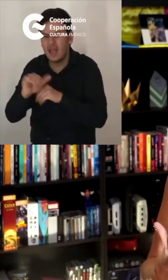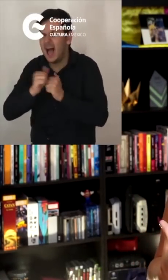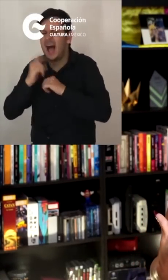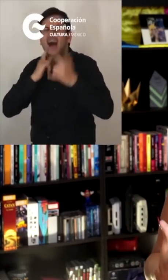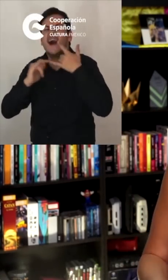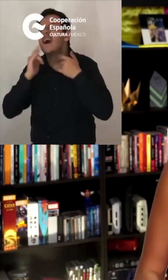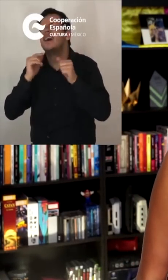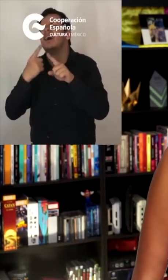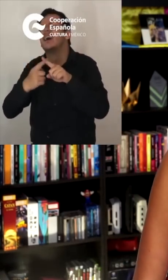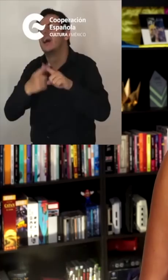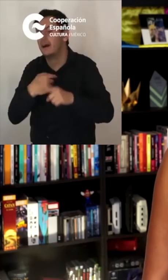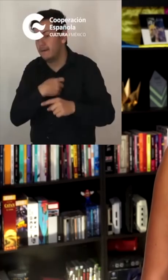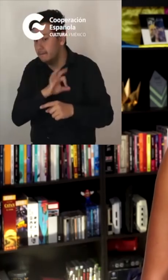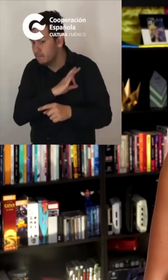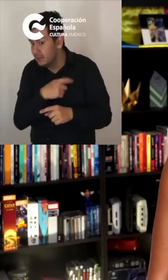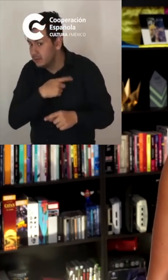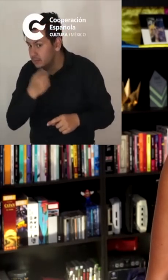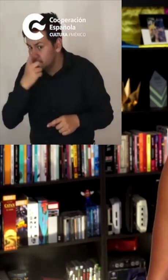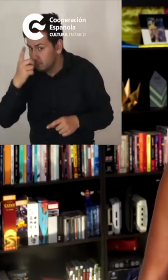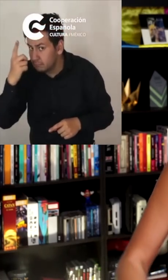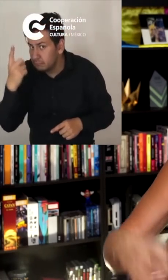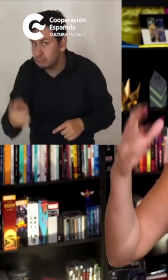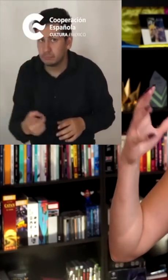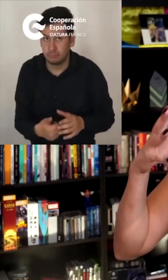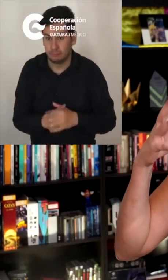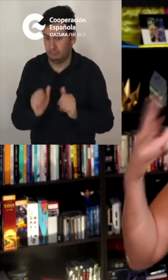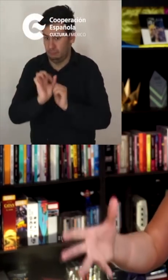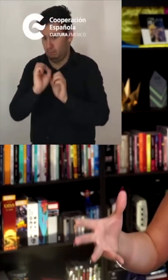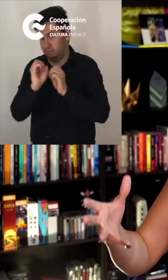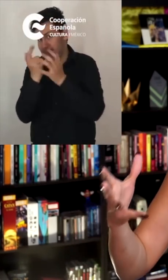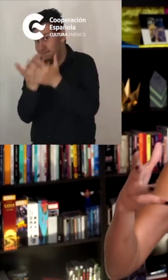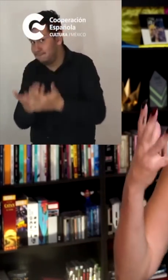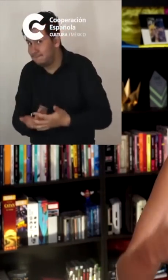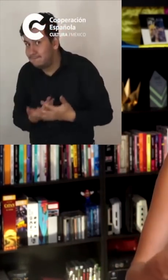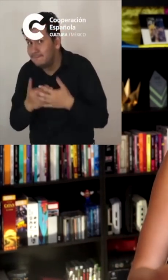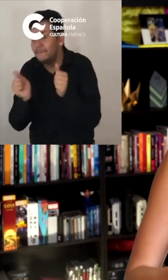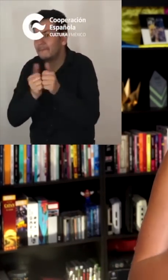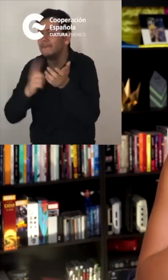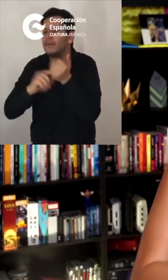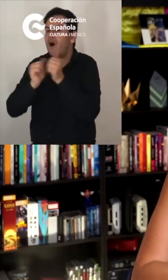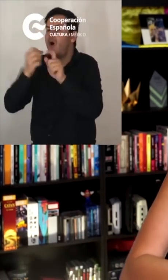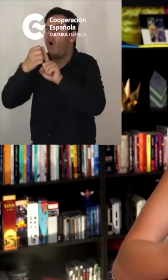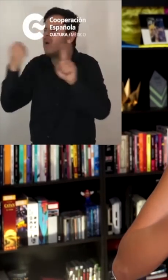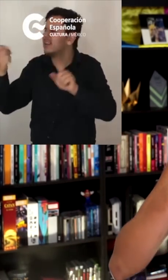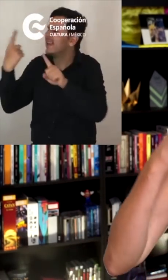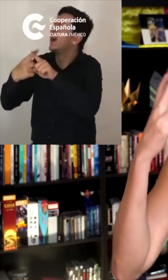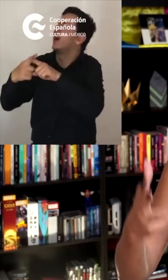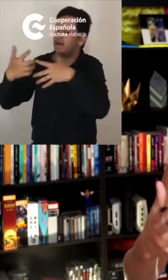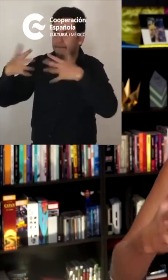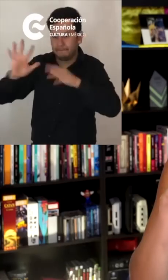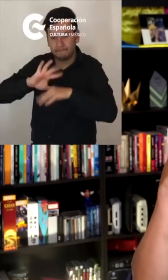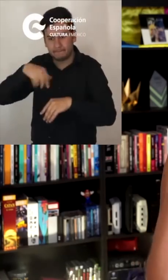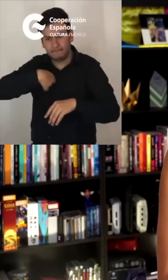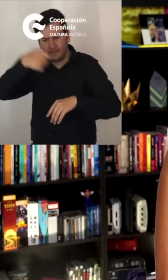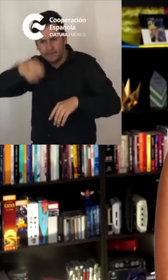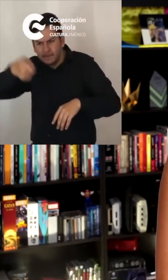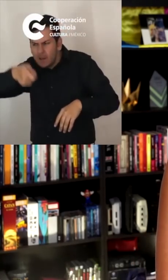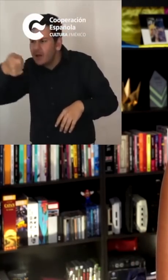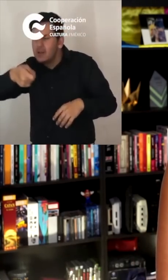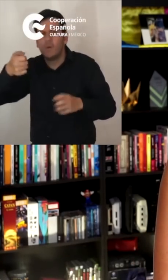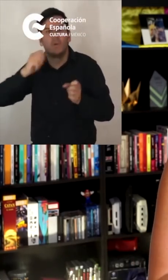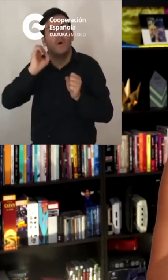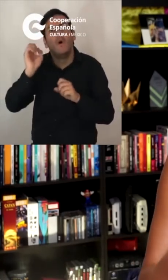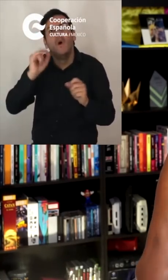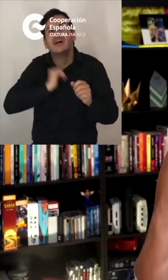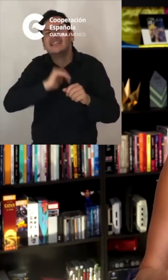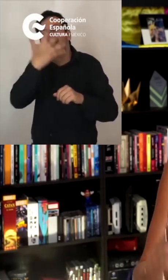quién hace la risa más incómoda mientras que esperan a ver quién fue quien organizó la llamada y por qué no ha llegado y que salude y le dé motivo de existencia